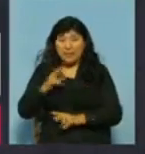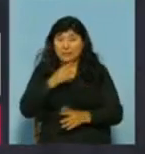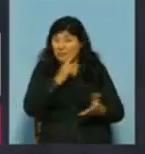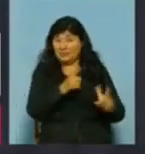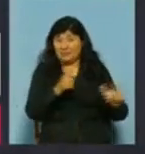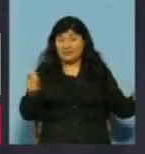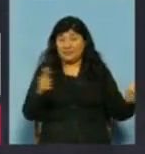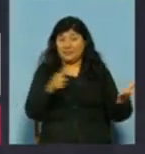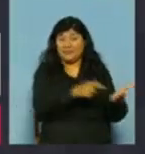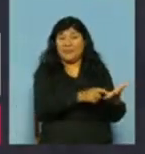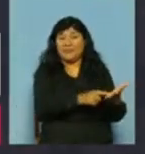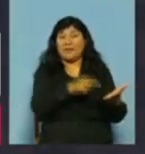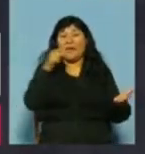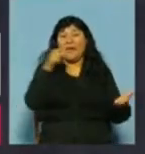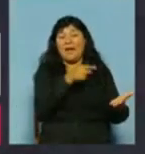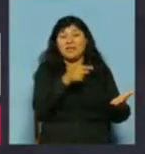político